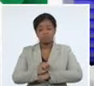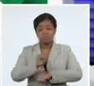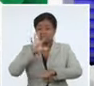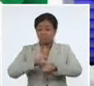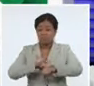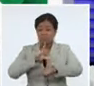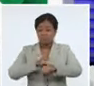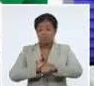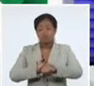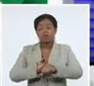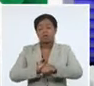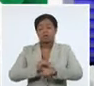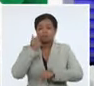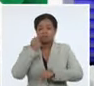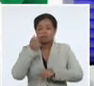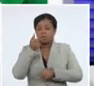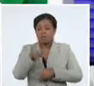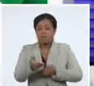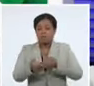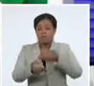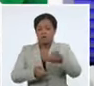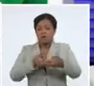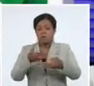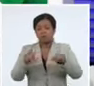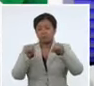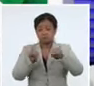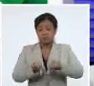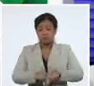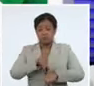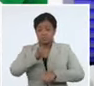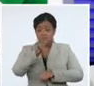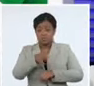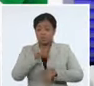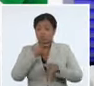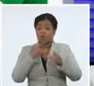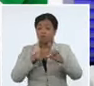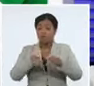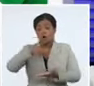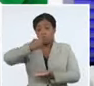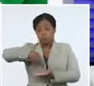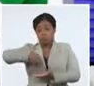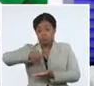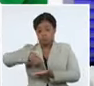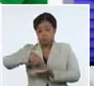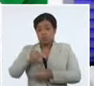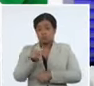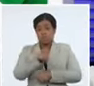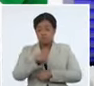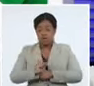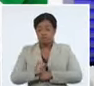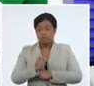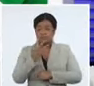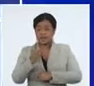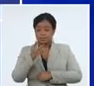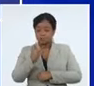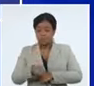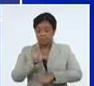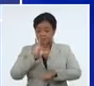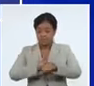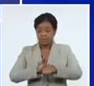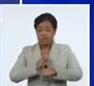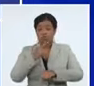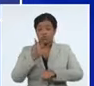hace que la evolución no sea favorable de los fallecidos, la obesidad presente en 3, 2 con